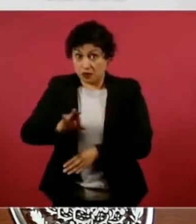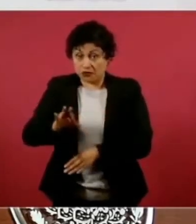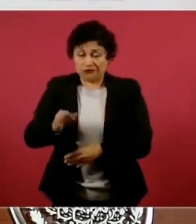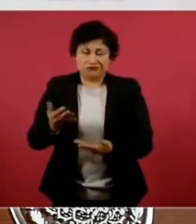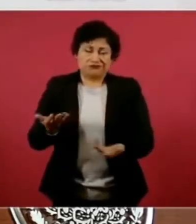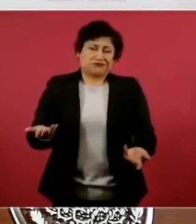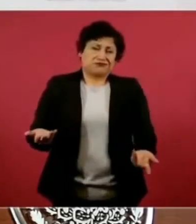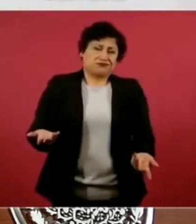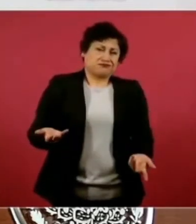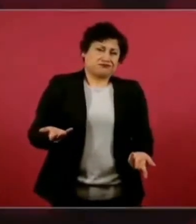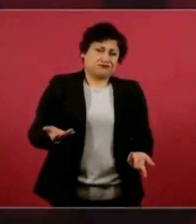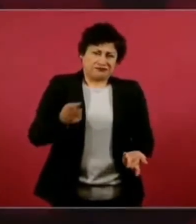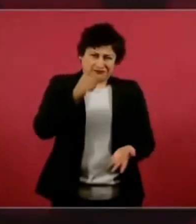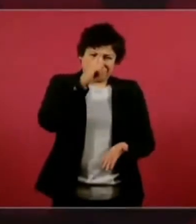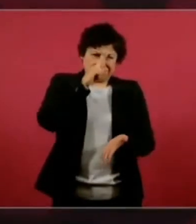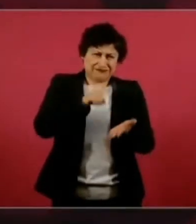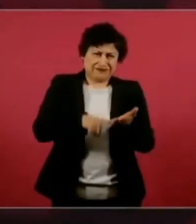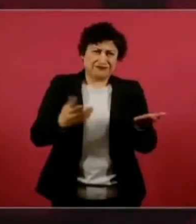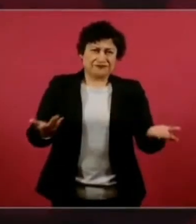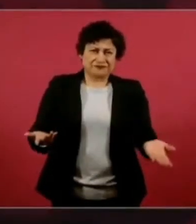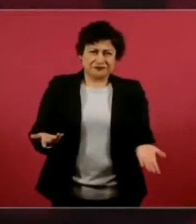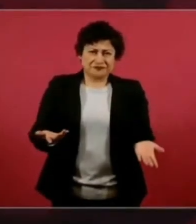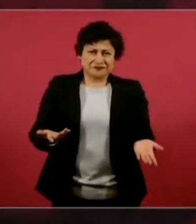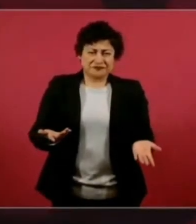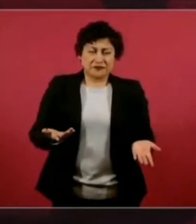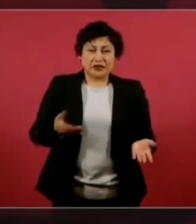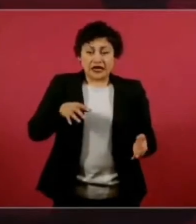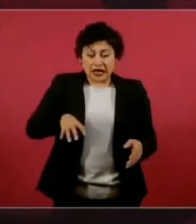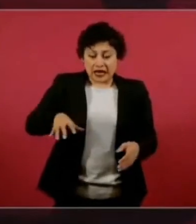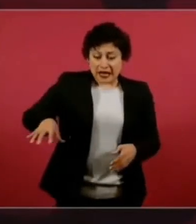A 6 millones de pesos por sucursal,